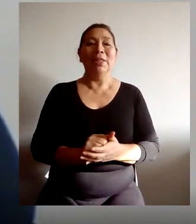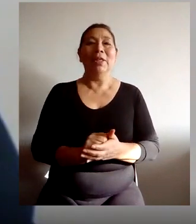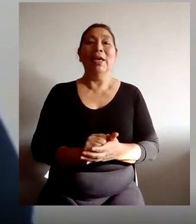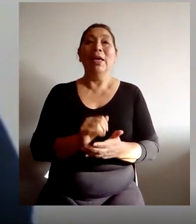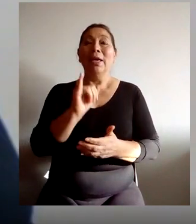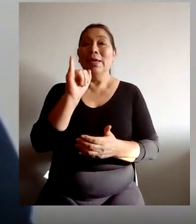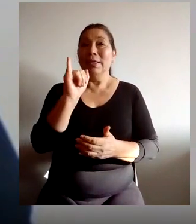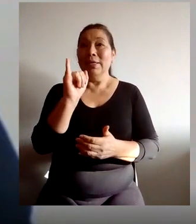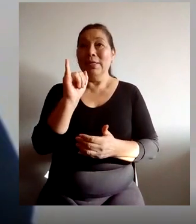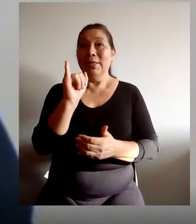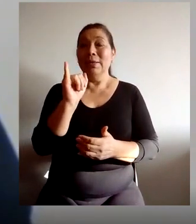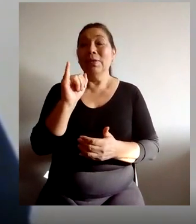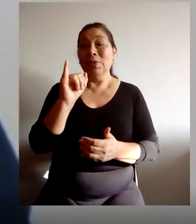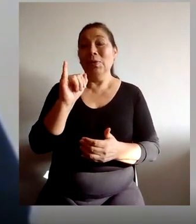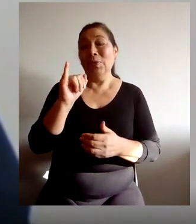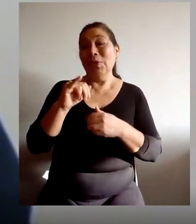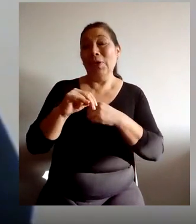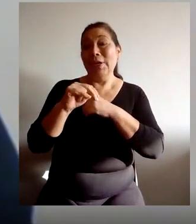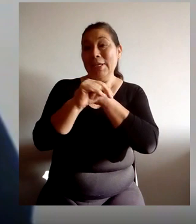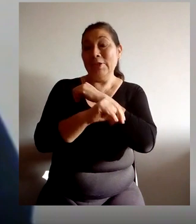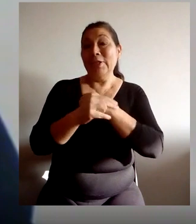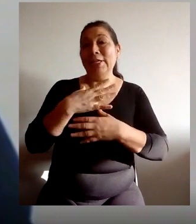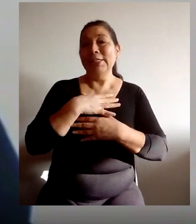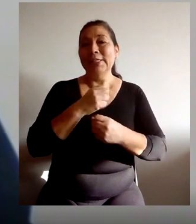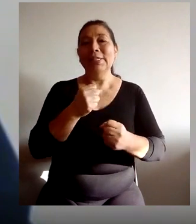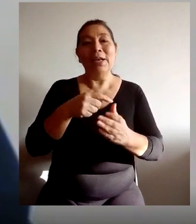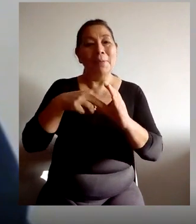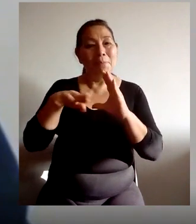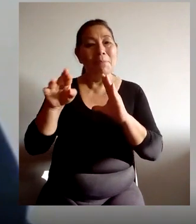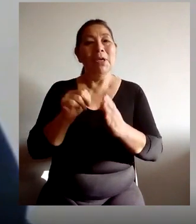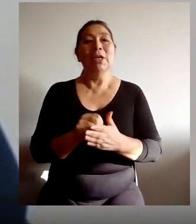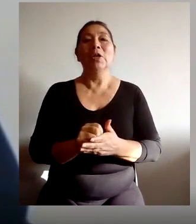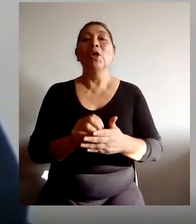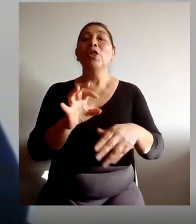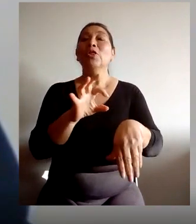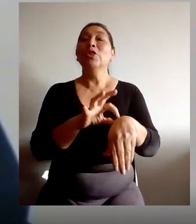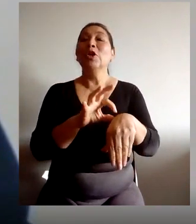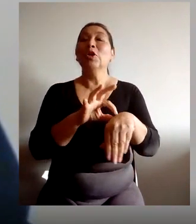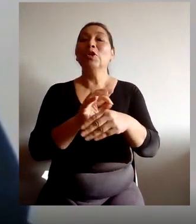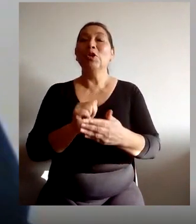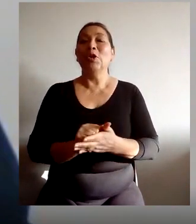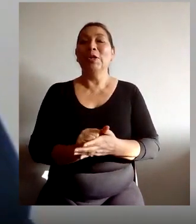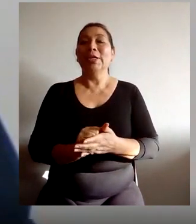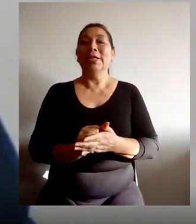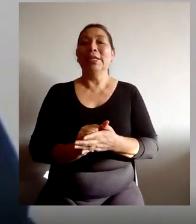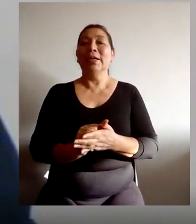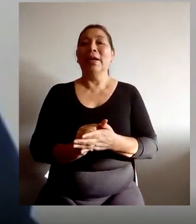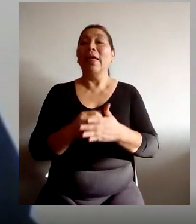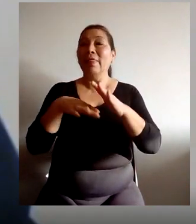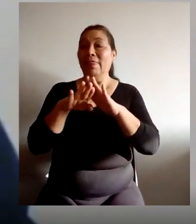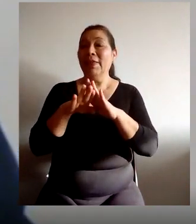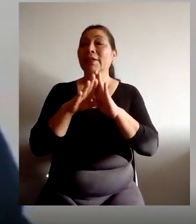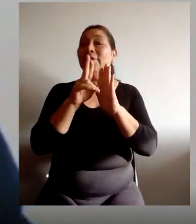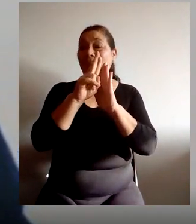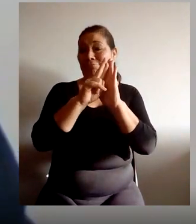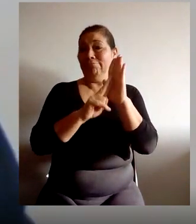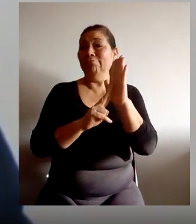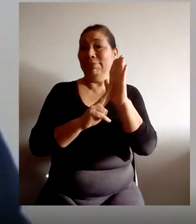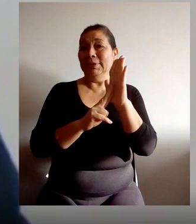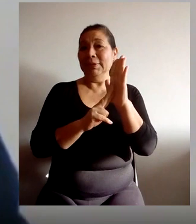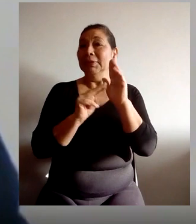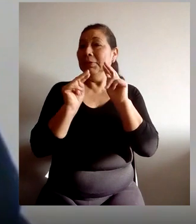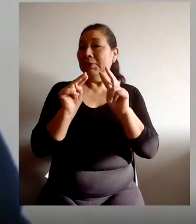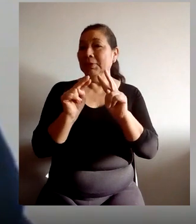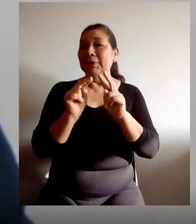médicos, y dentro de la relación de los médicos, y le hemos hecho la consulta específicamente por el doctor Carlos Tiza, nos ha señalado que no tiene